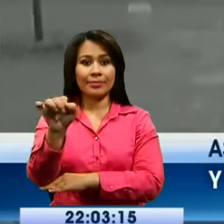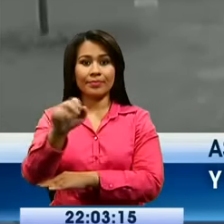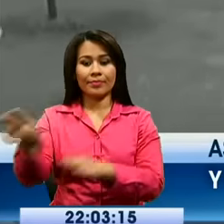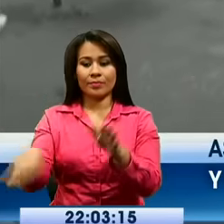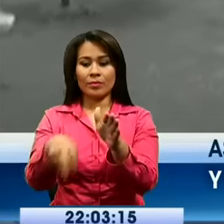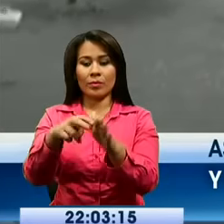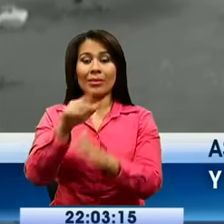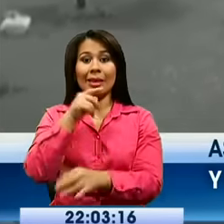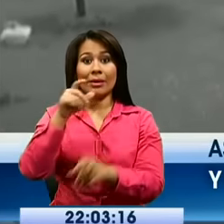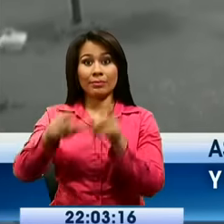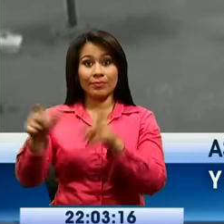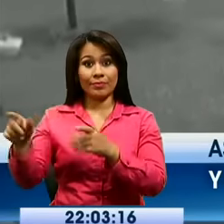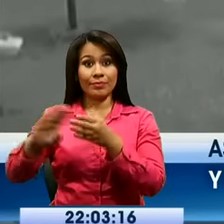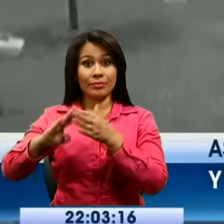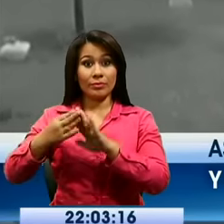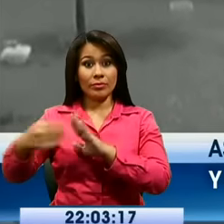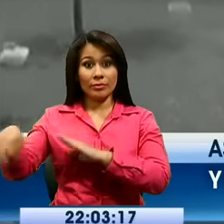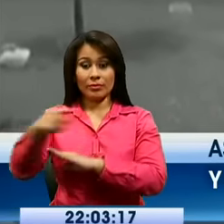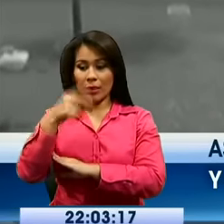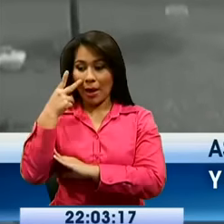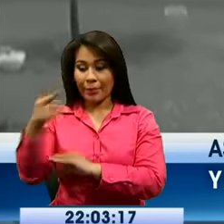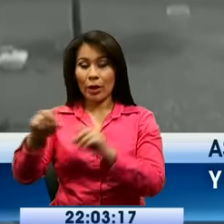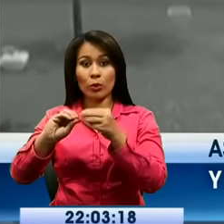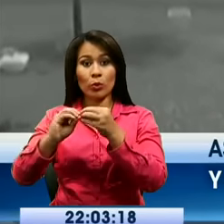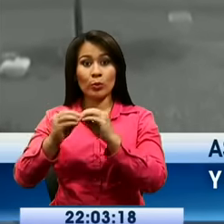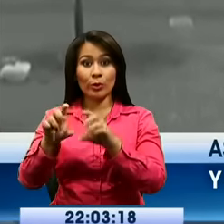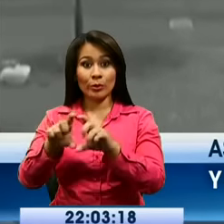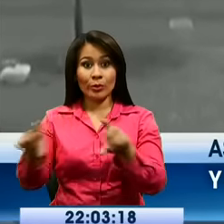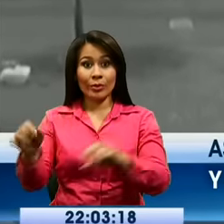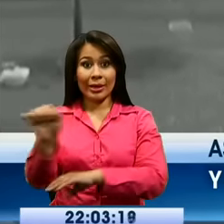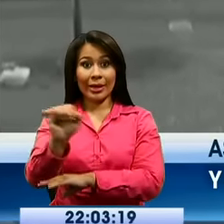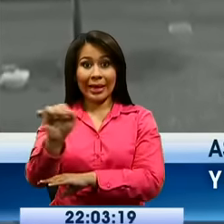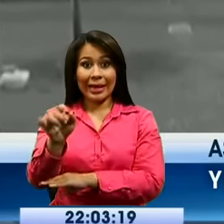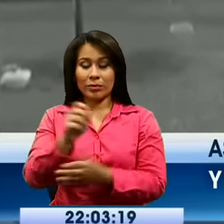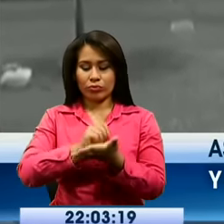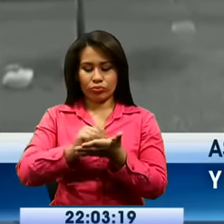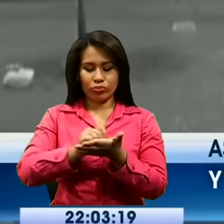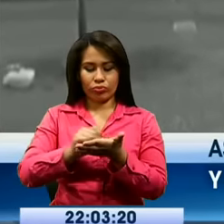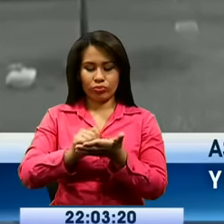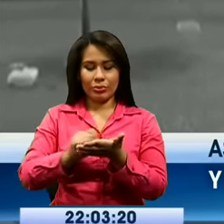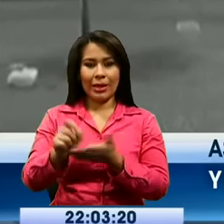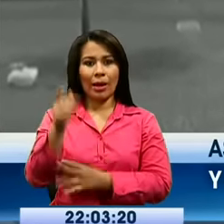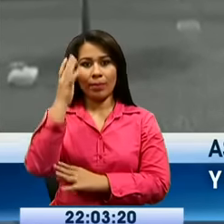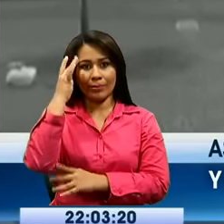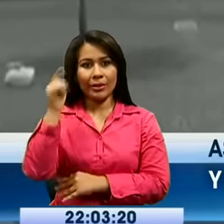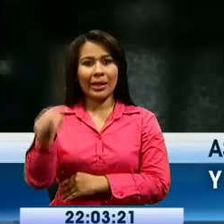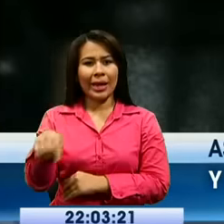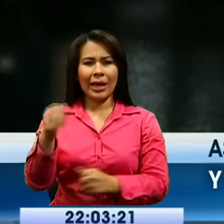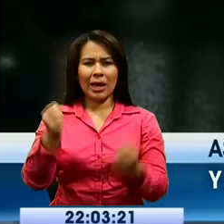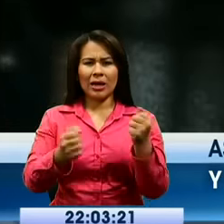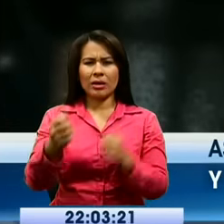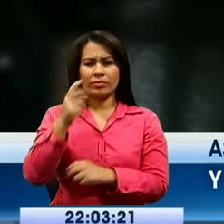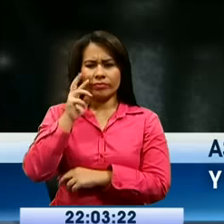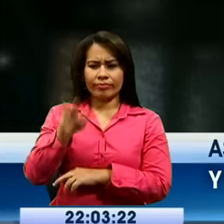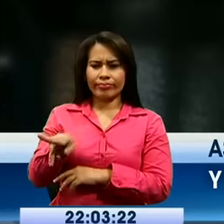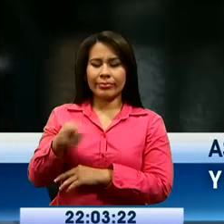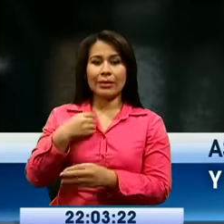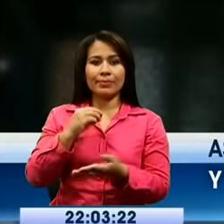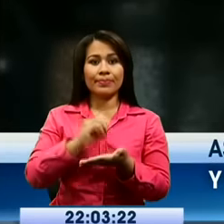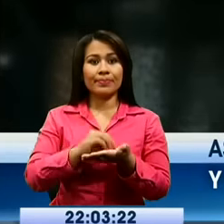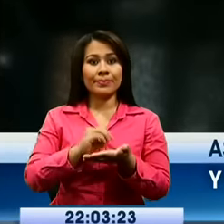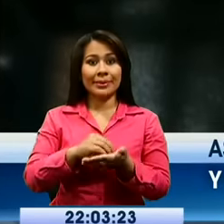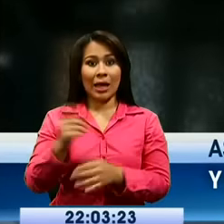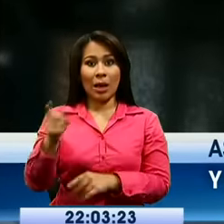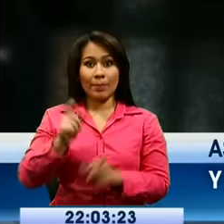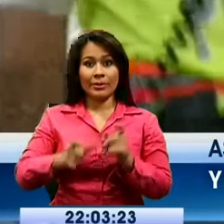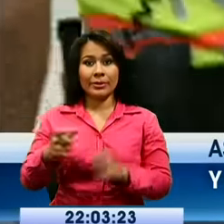los moradores de por aquí cogieron la placa del carro que estaba por aquí merodeando porque era sospechoso ese carro. Los afectados dieron aviso a